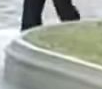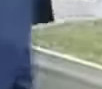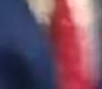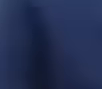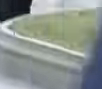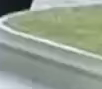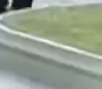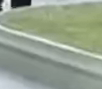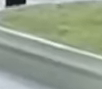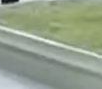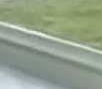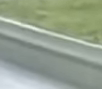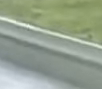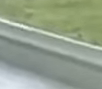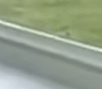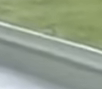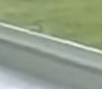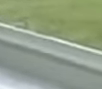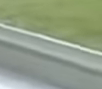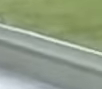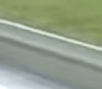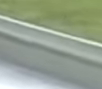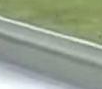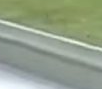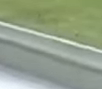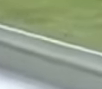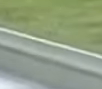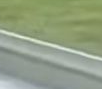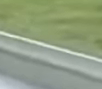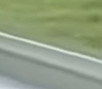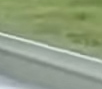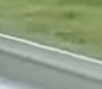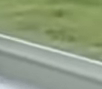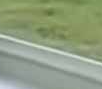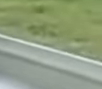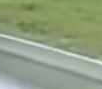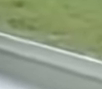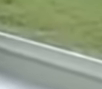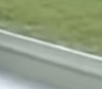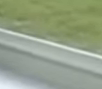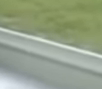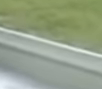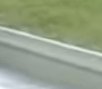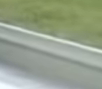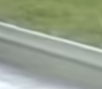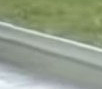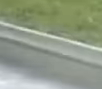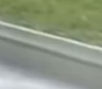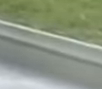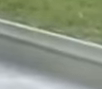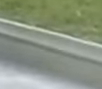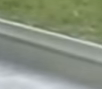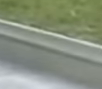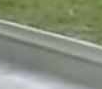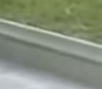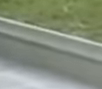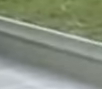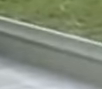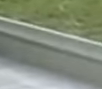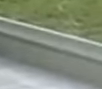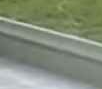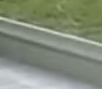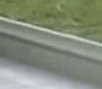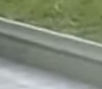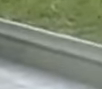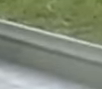a la vicepresidenta Delcy Rodríguez. Tenemos la imagen de la llegada del presidente constitucional de la República Bolivariana de Venezuela, Nicolás Maduro,